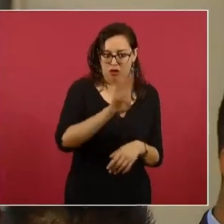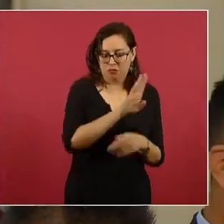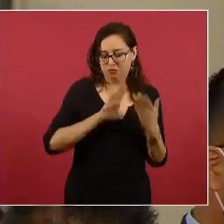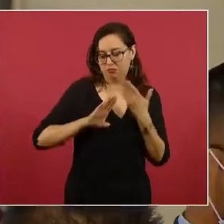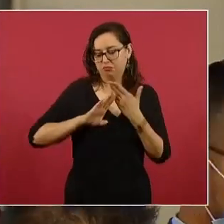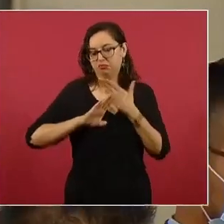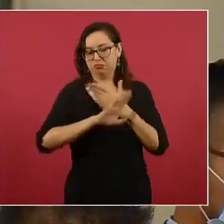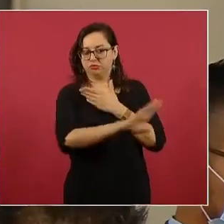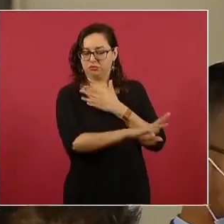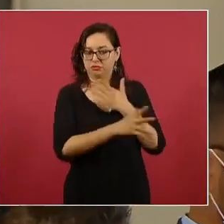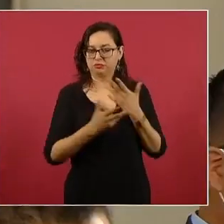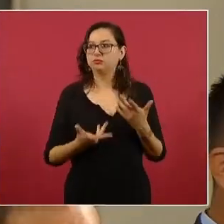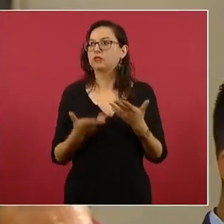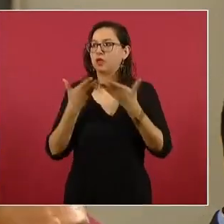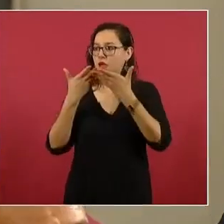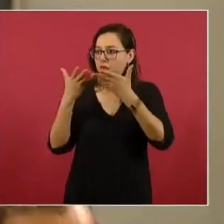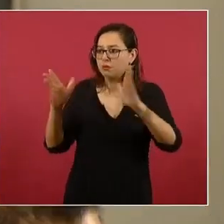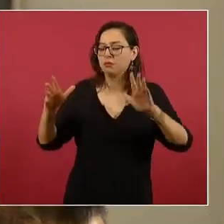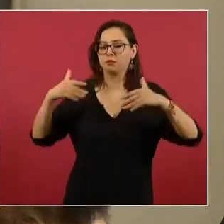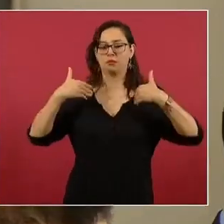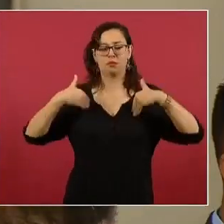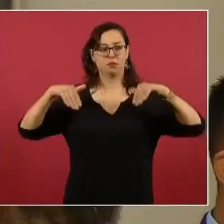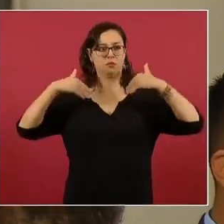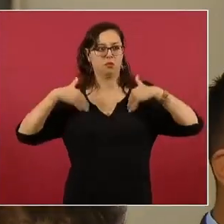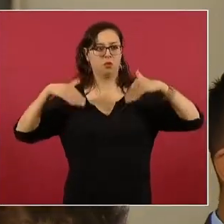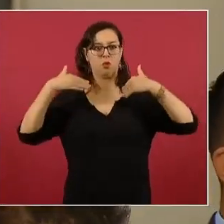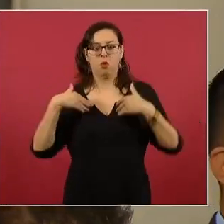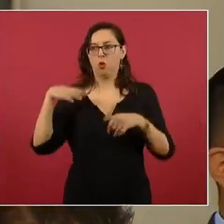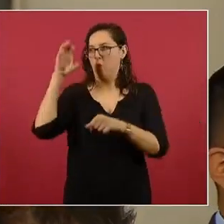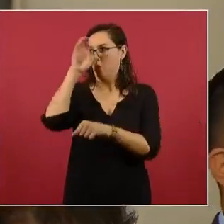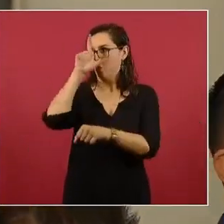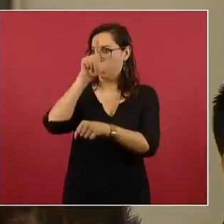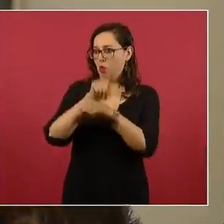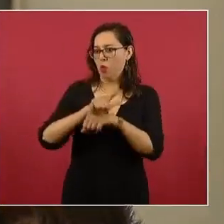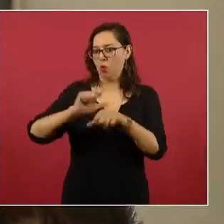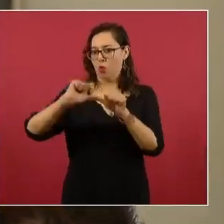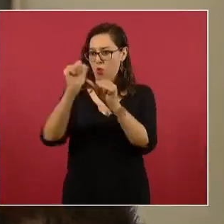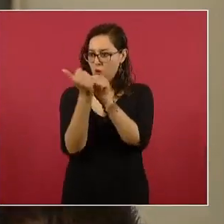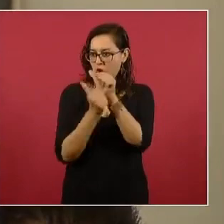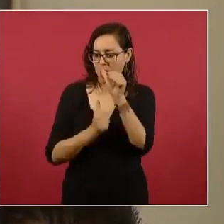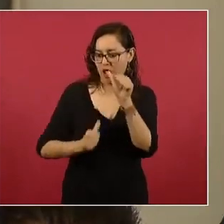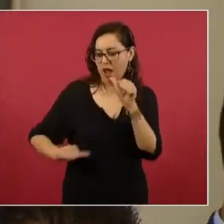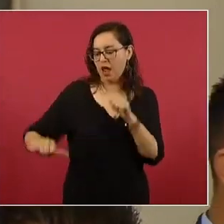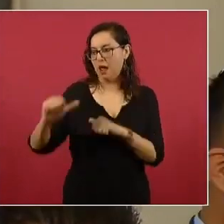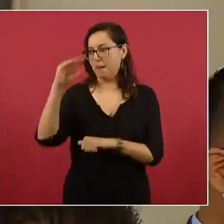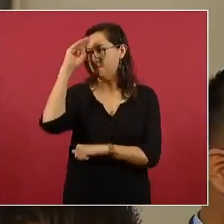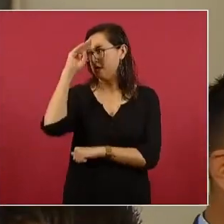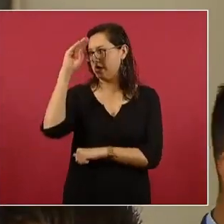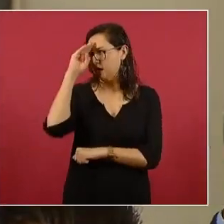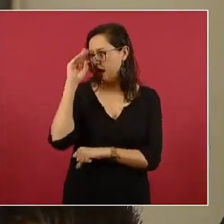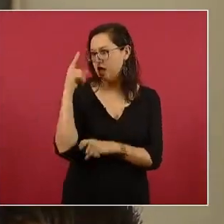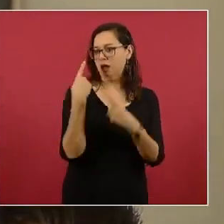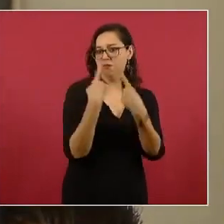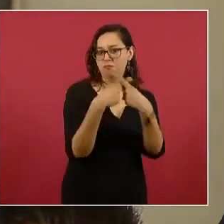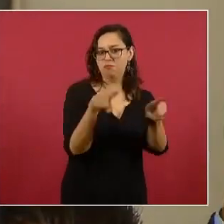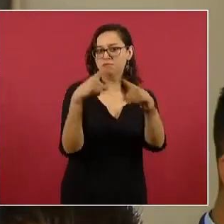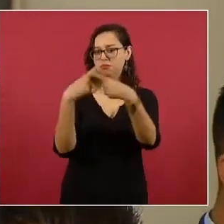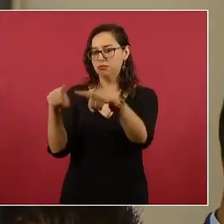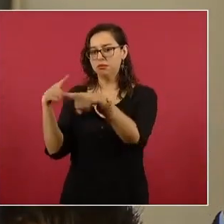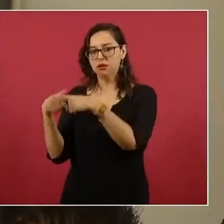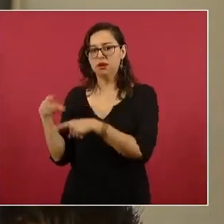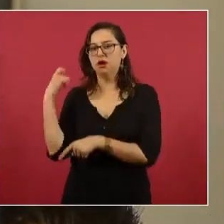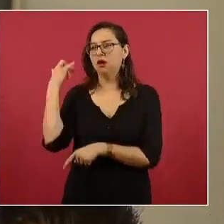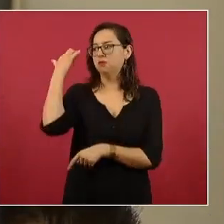ha abierto sus puertas a la recreación, a la cultura y a las artes en sus distintas disciplinas, a distintos pensamientos, a motivos de